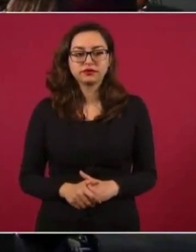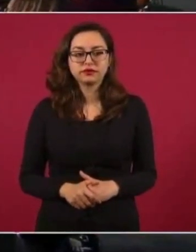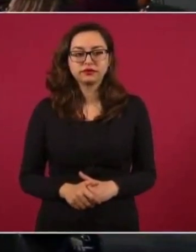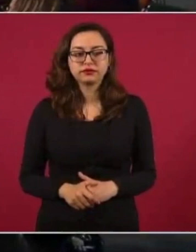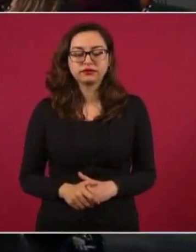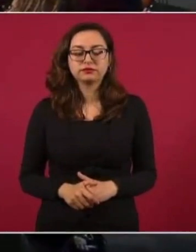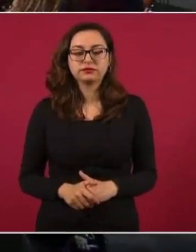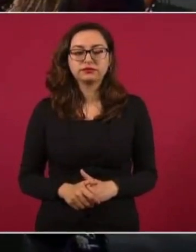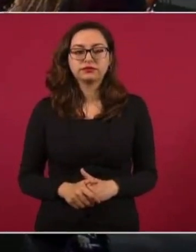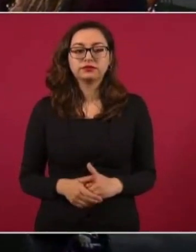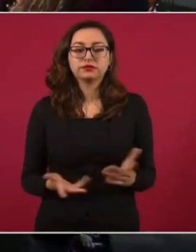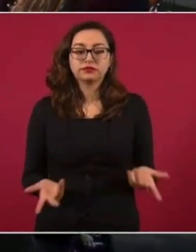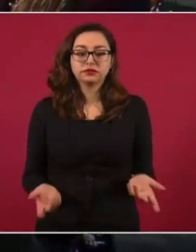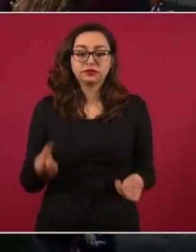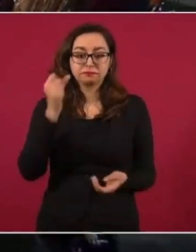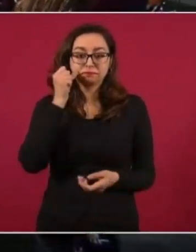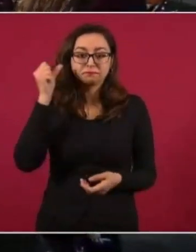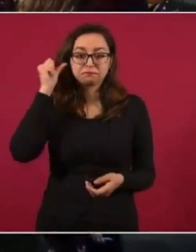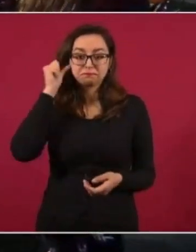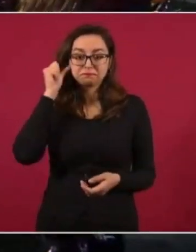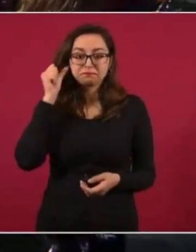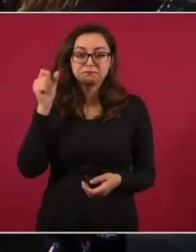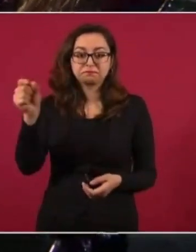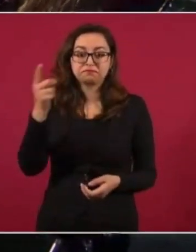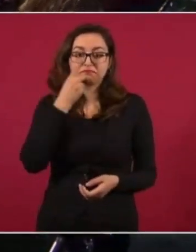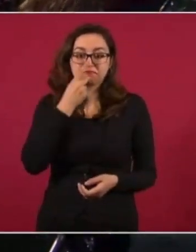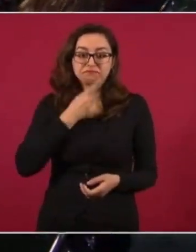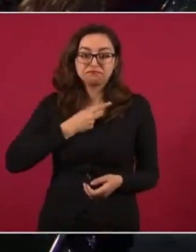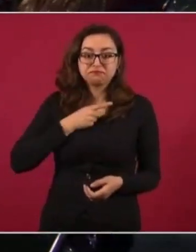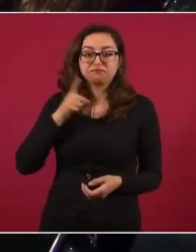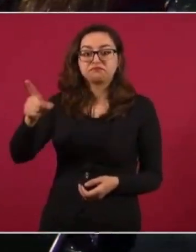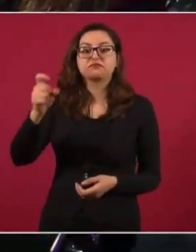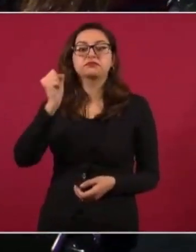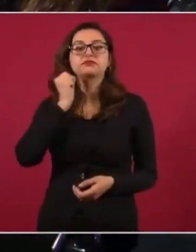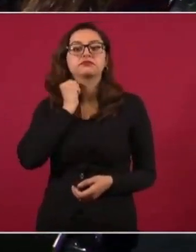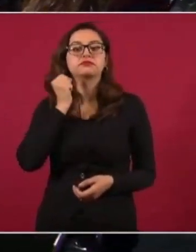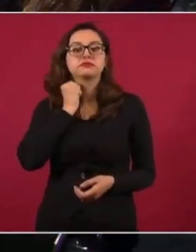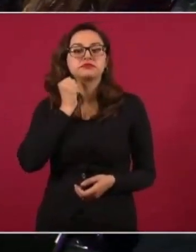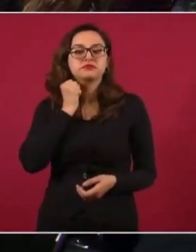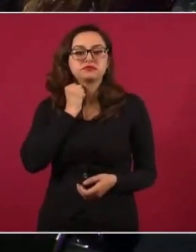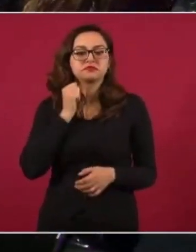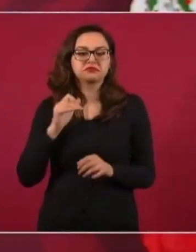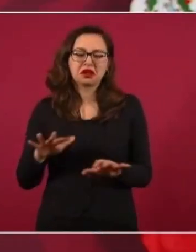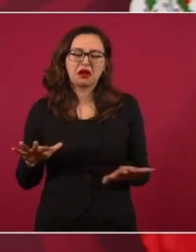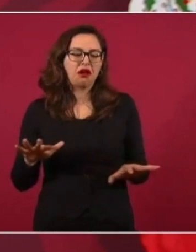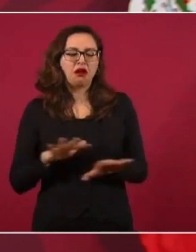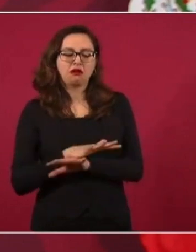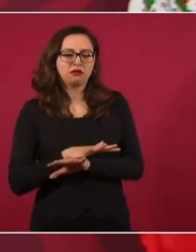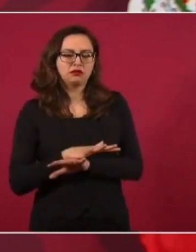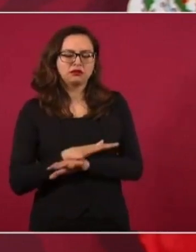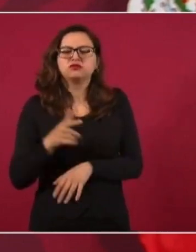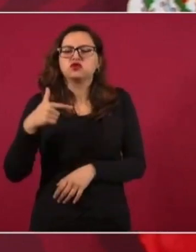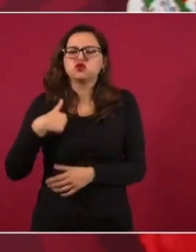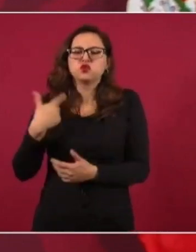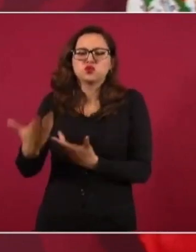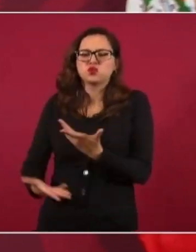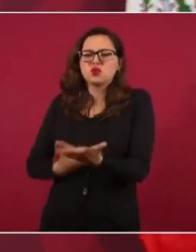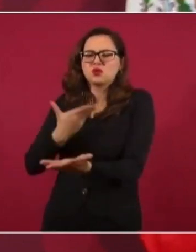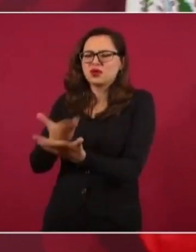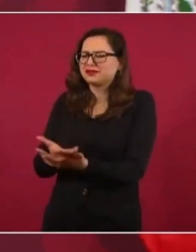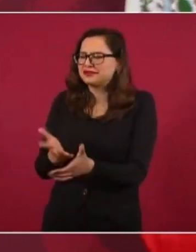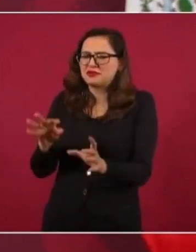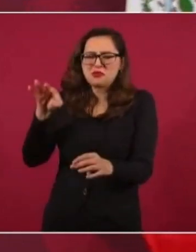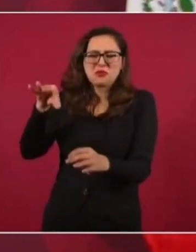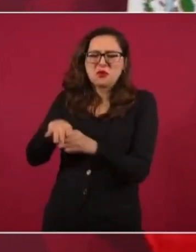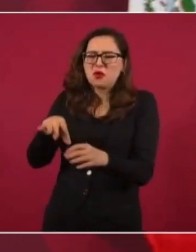de que habían cambiado el reglamento en el Senado, porque yo lo que les planteé es que